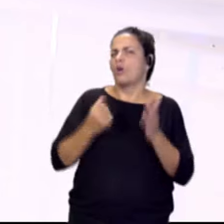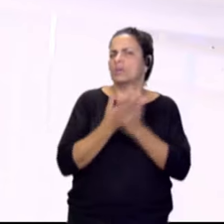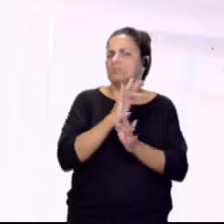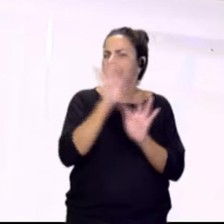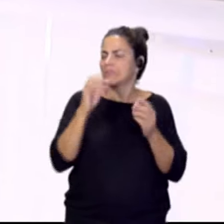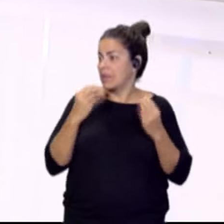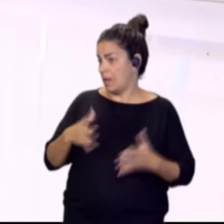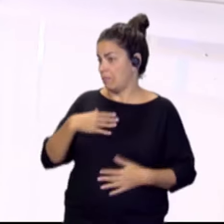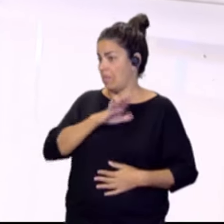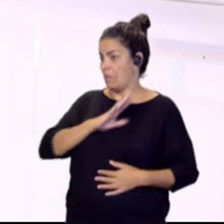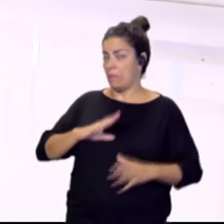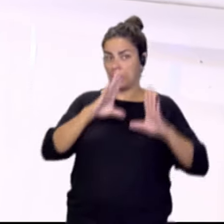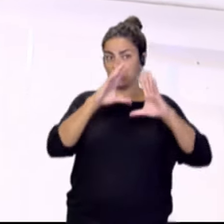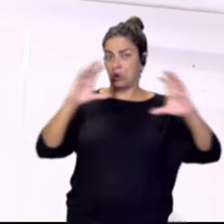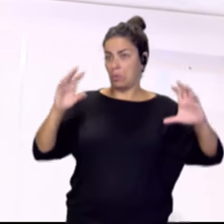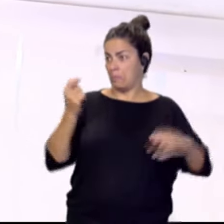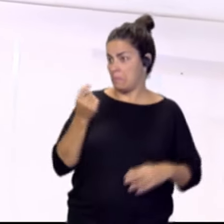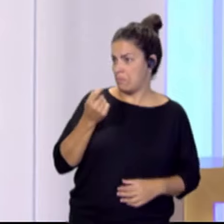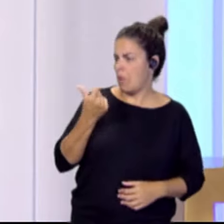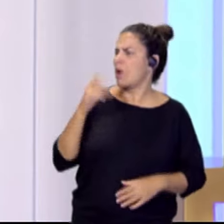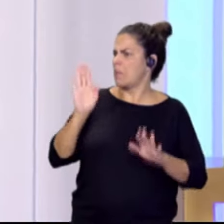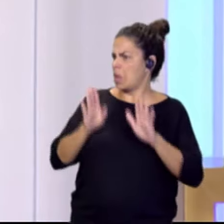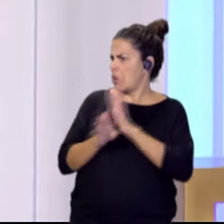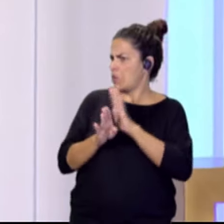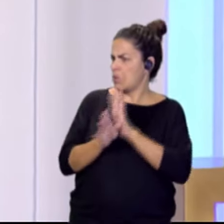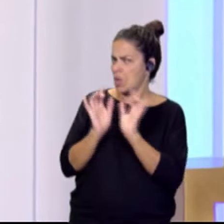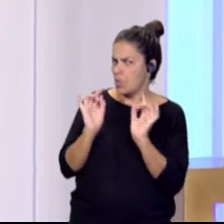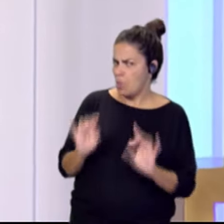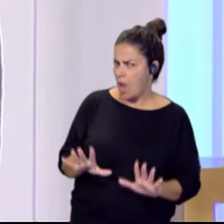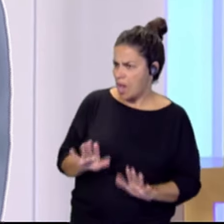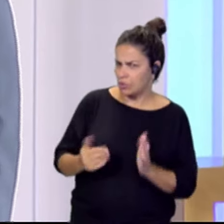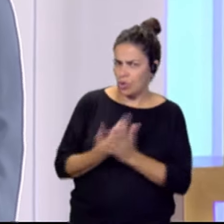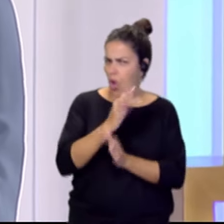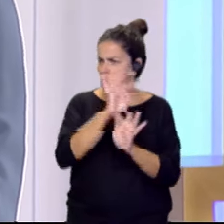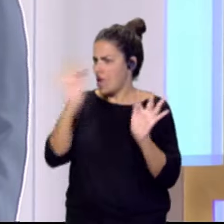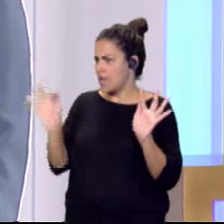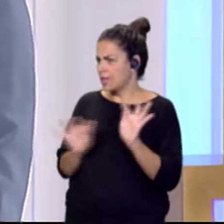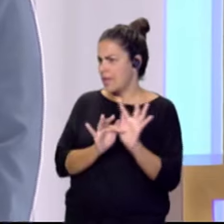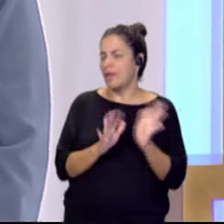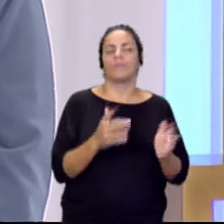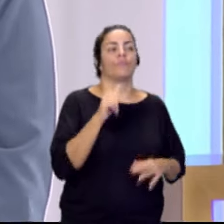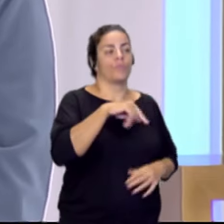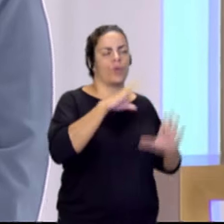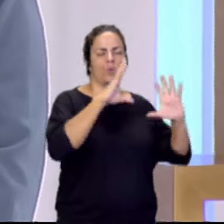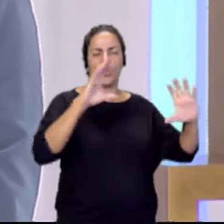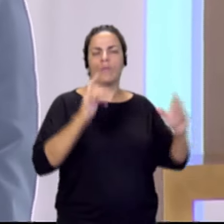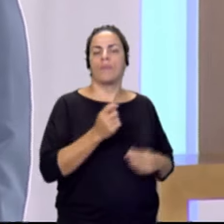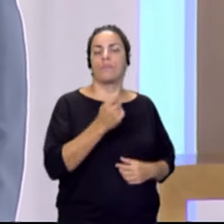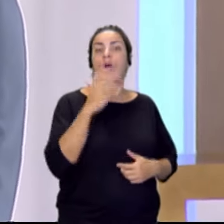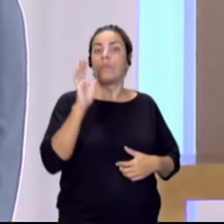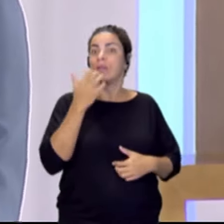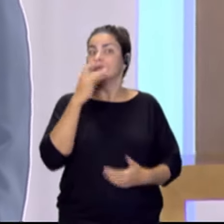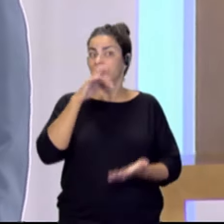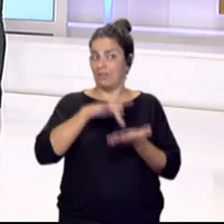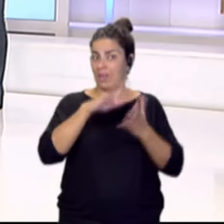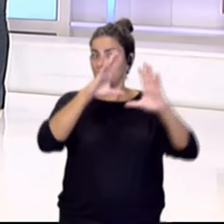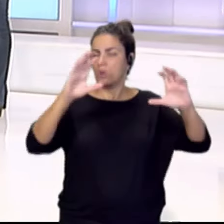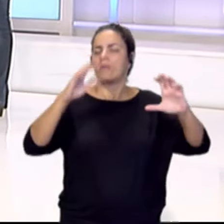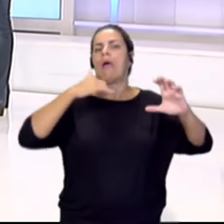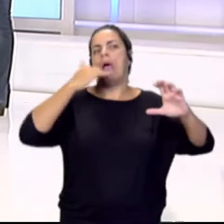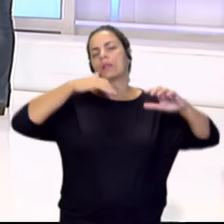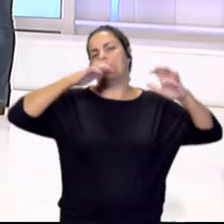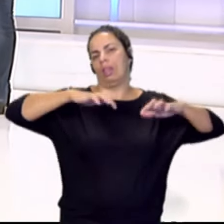nubes decimos a primera hora, pero ¿va a seguir así a lo largo de la jornada? Hemos tenido pocas nubes, pero donde ha habido alguna gota también ha caído.